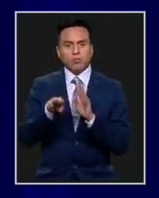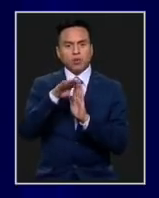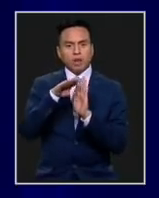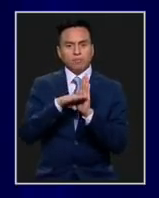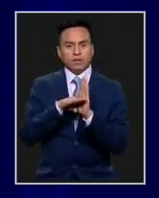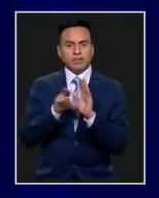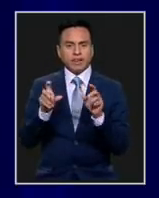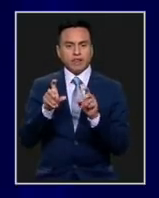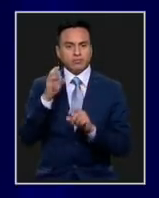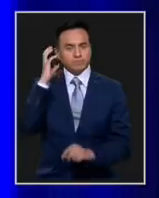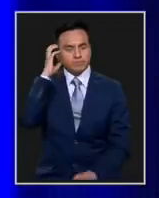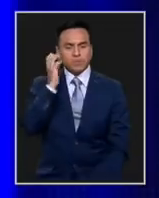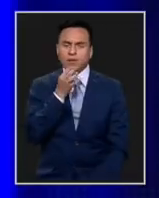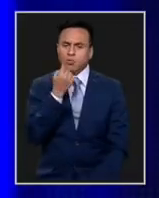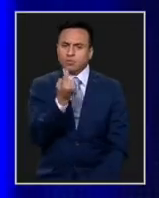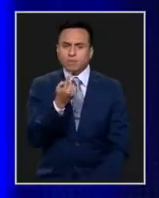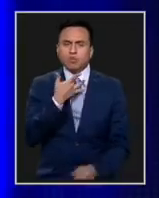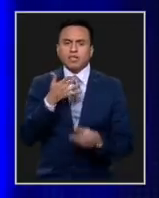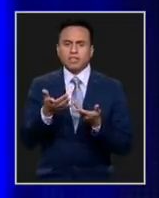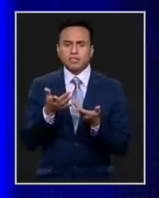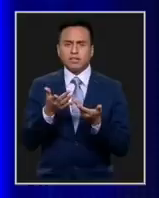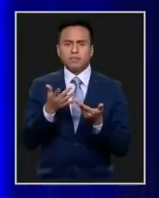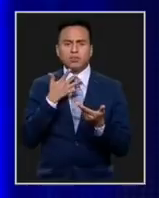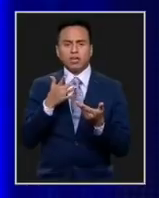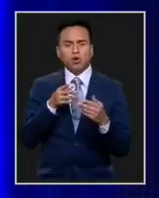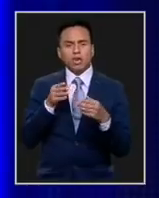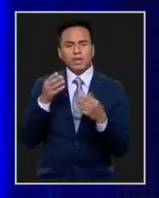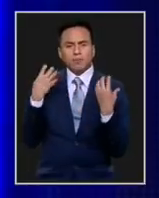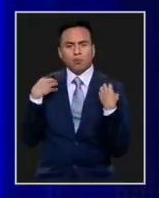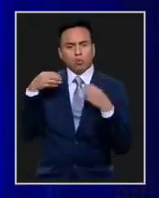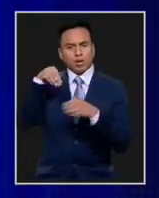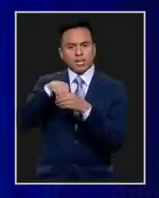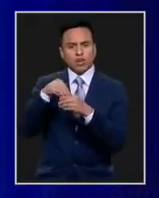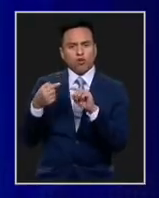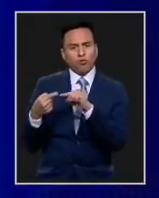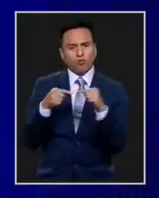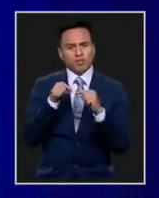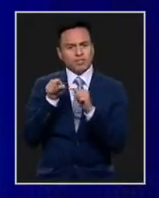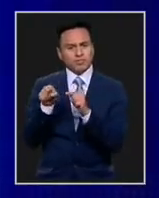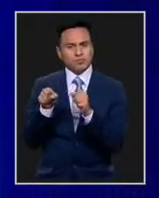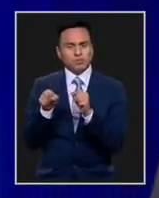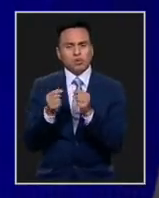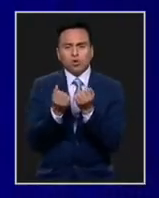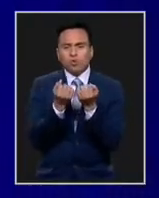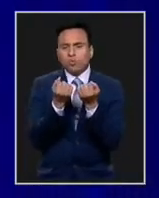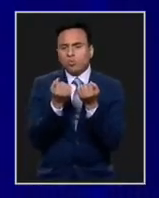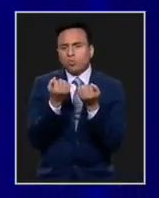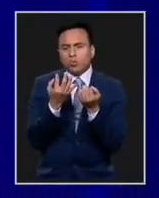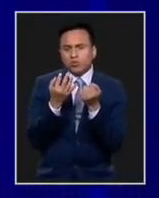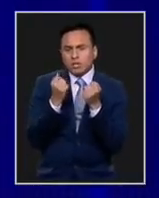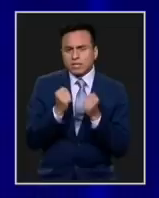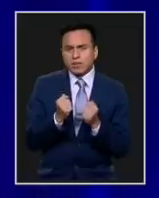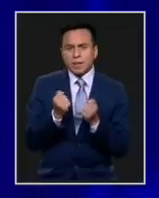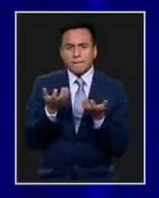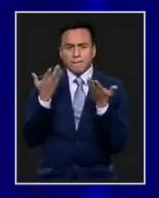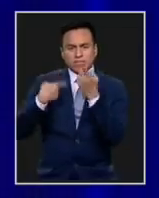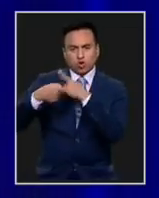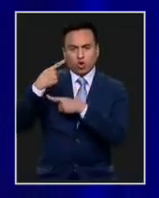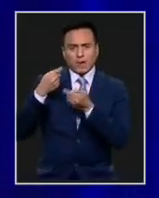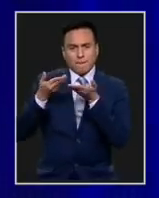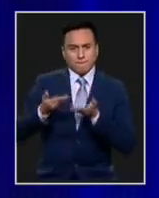programa de radio. ¿Y por qué cree usted que lo involucran en este conflicto? ¿Cuánto cree usted que le pesa su